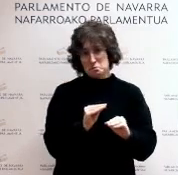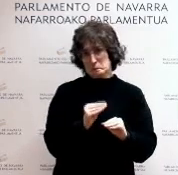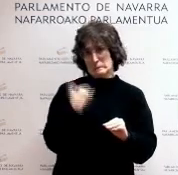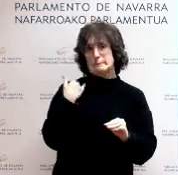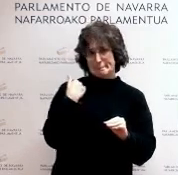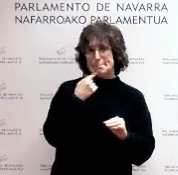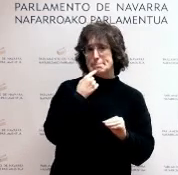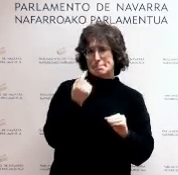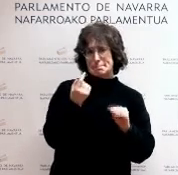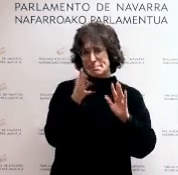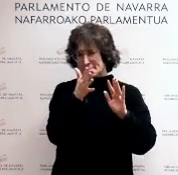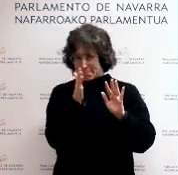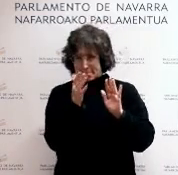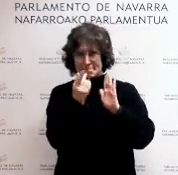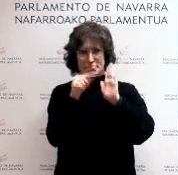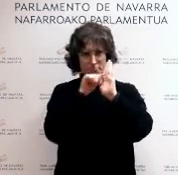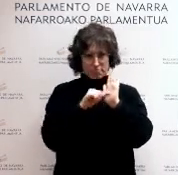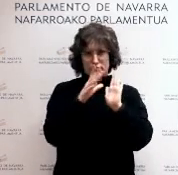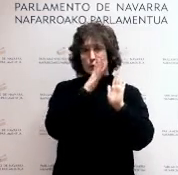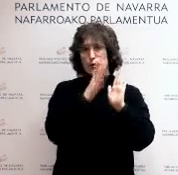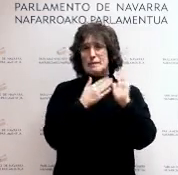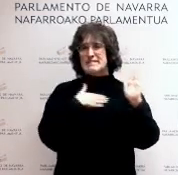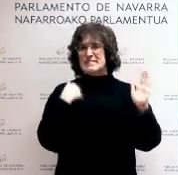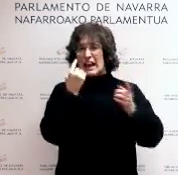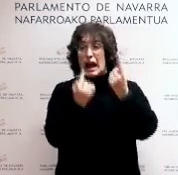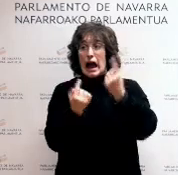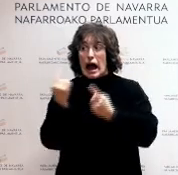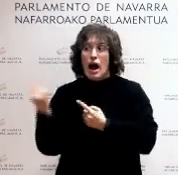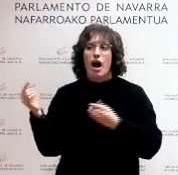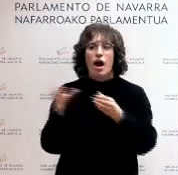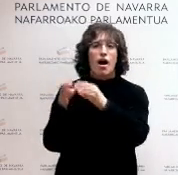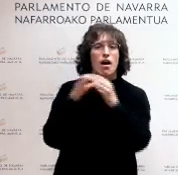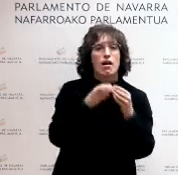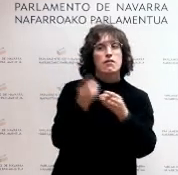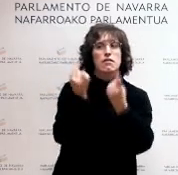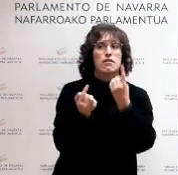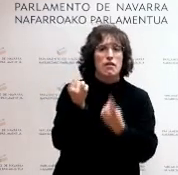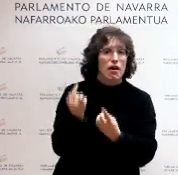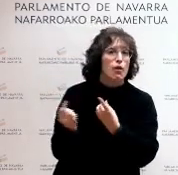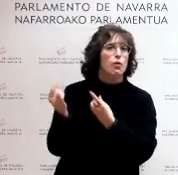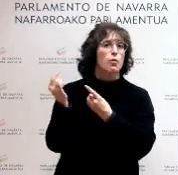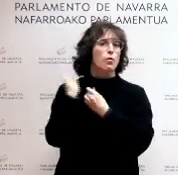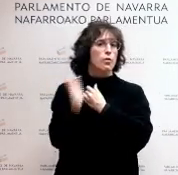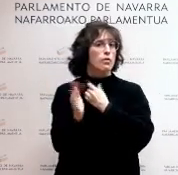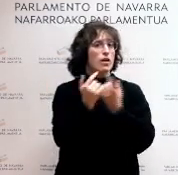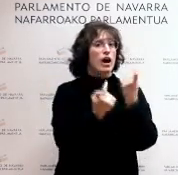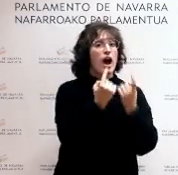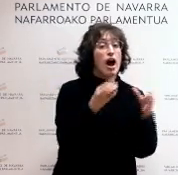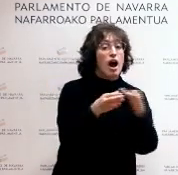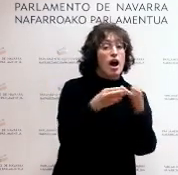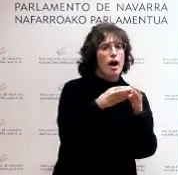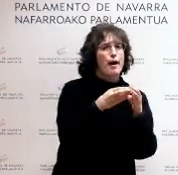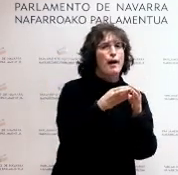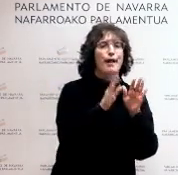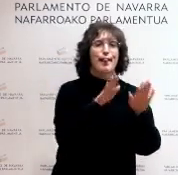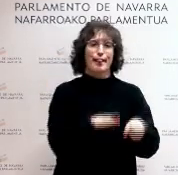favorecer o desfavorecer a alguien, a algún colectivo en concreto y favorecer a otros. Porque está